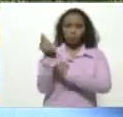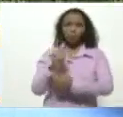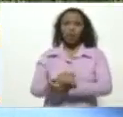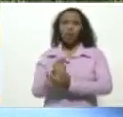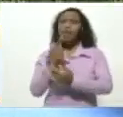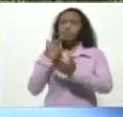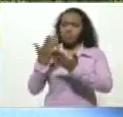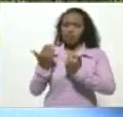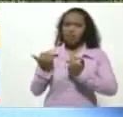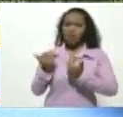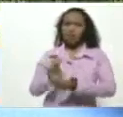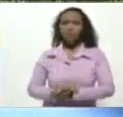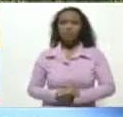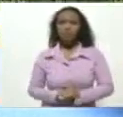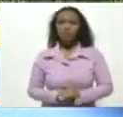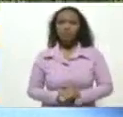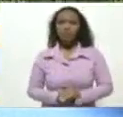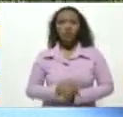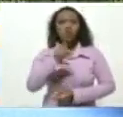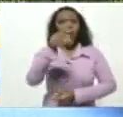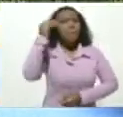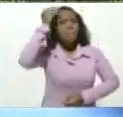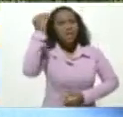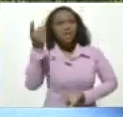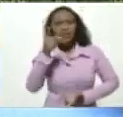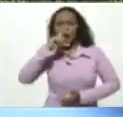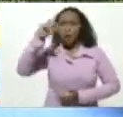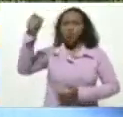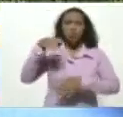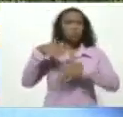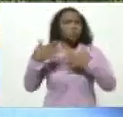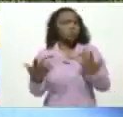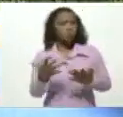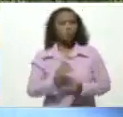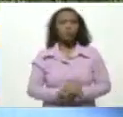dime, ¿qué piensas tú, Maduro?